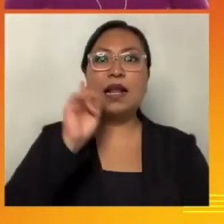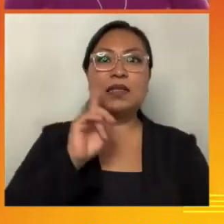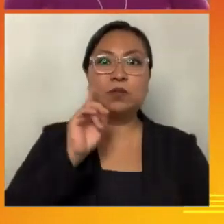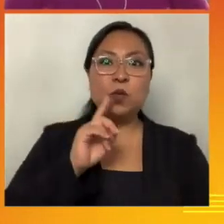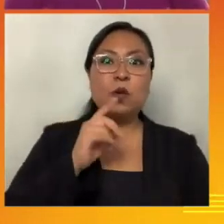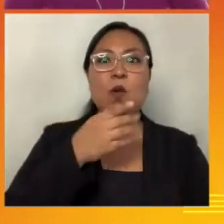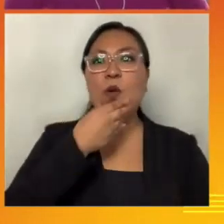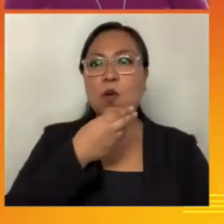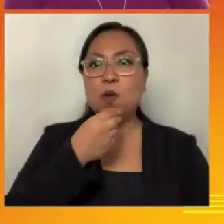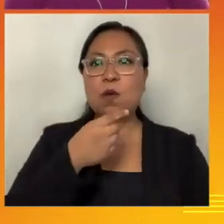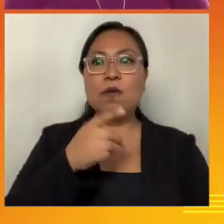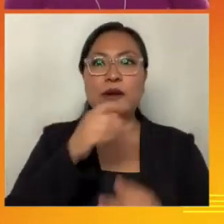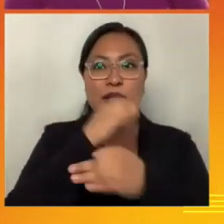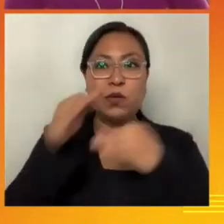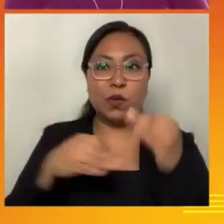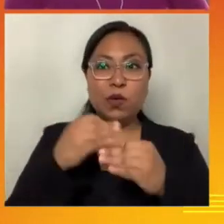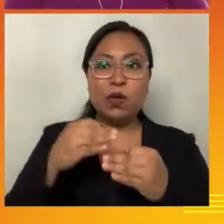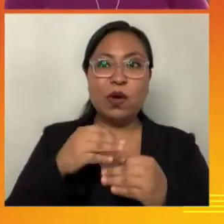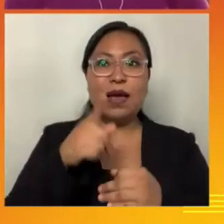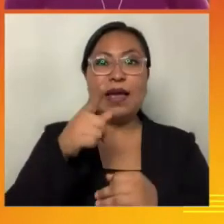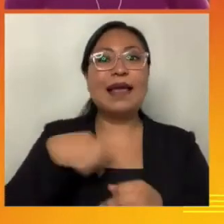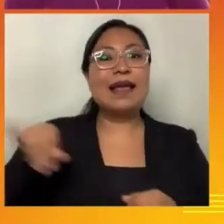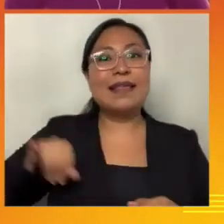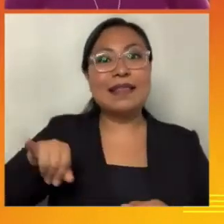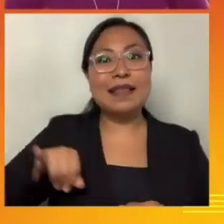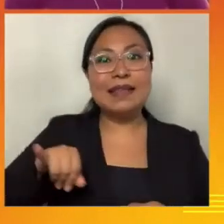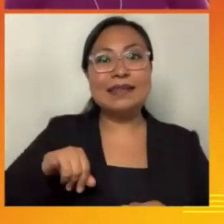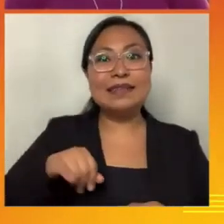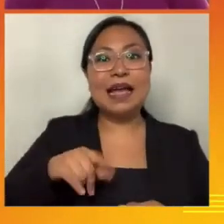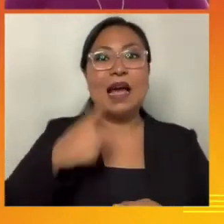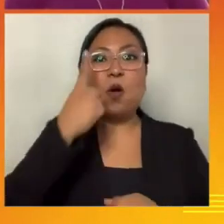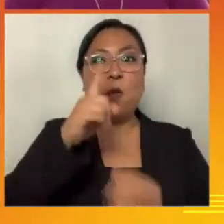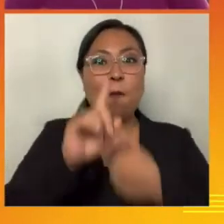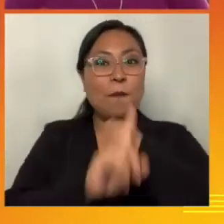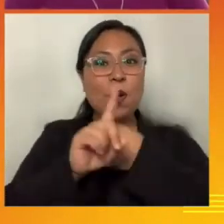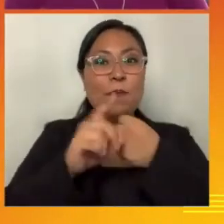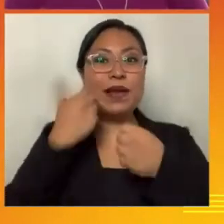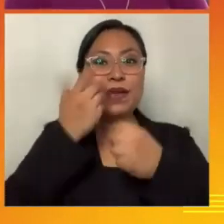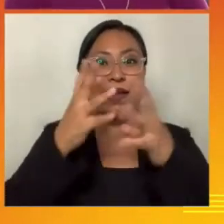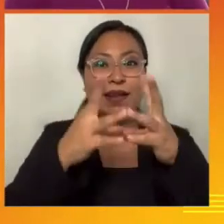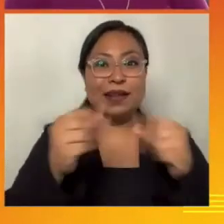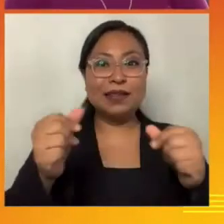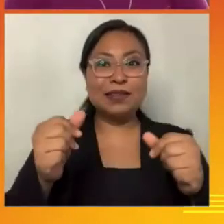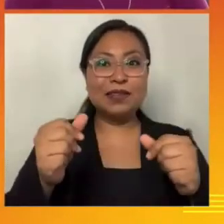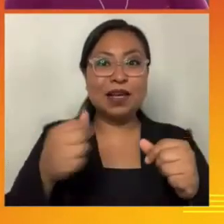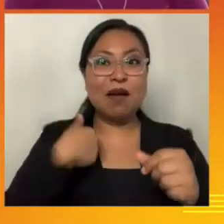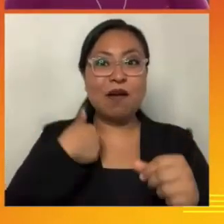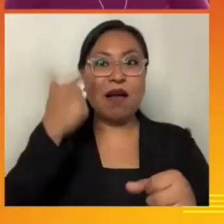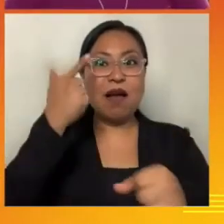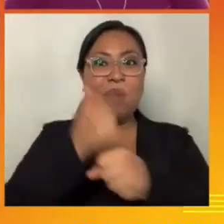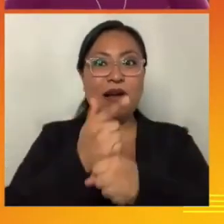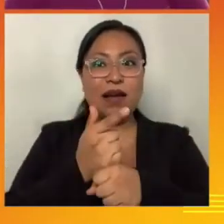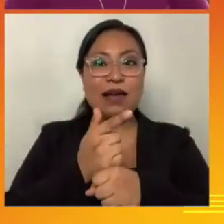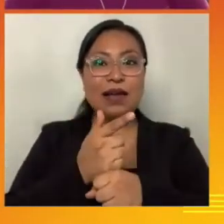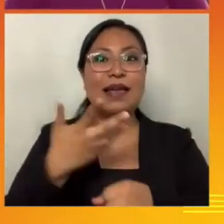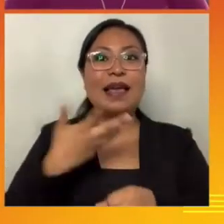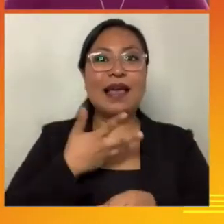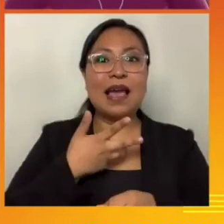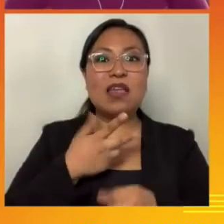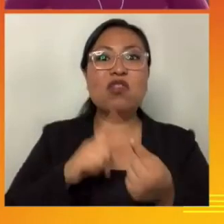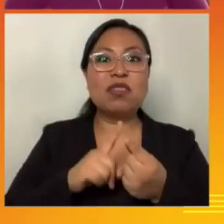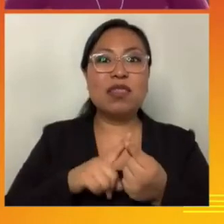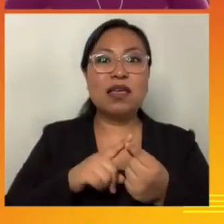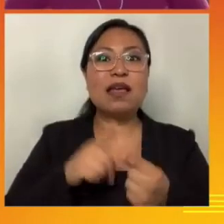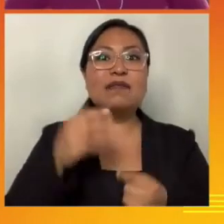se interesan en alguna causa o les llama la atención alguna causa que encuentran principalmente en redes sociales, que